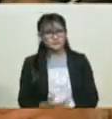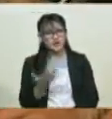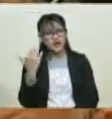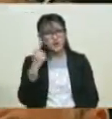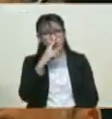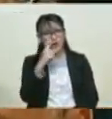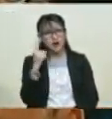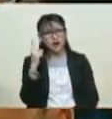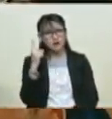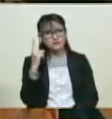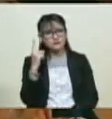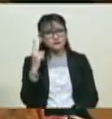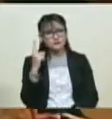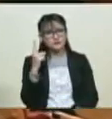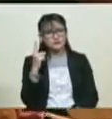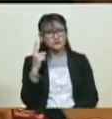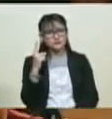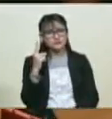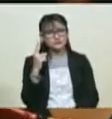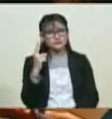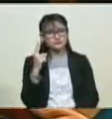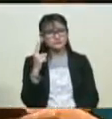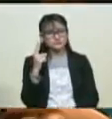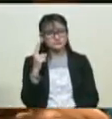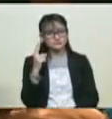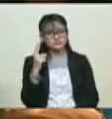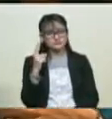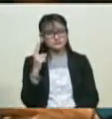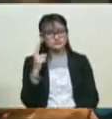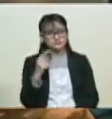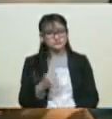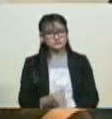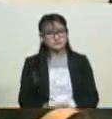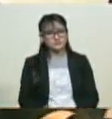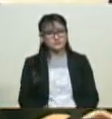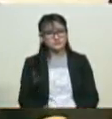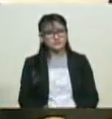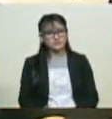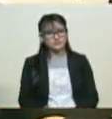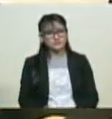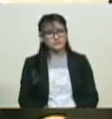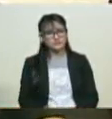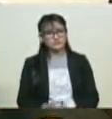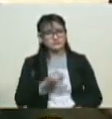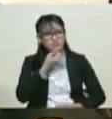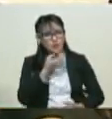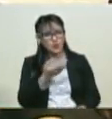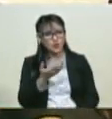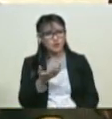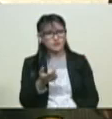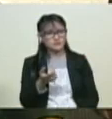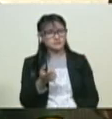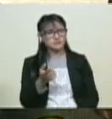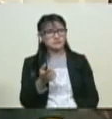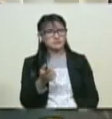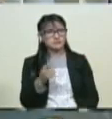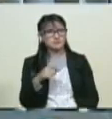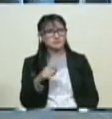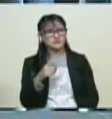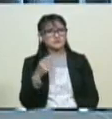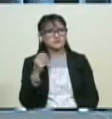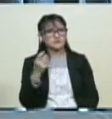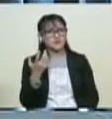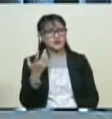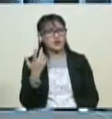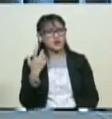año le hubiéramos contado valga la expresión este cuento hubiera creído que era